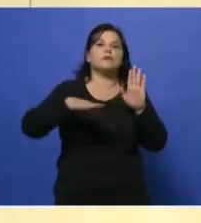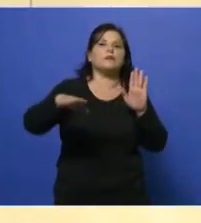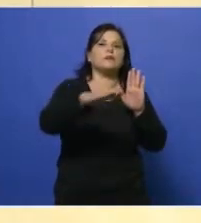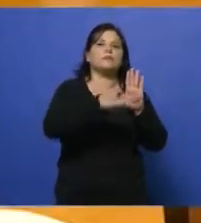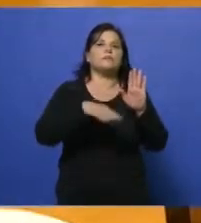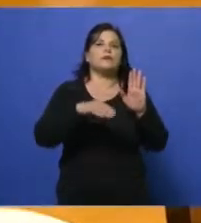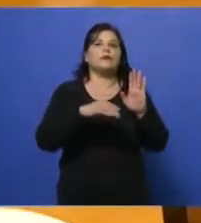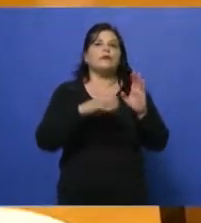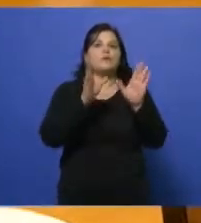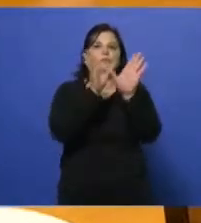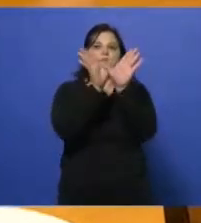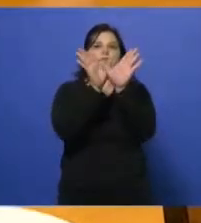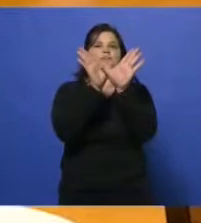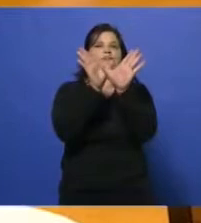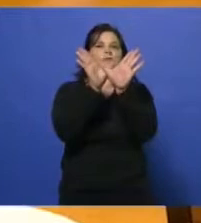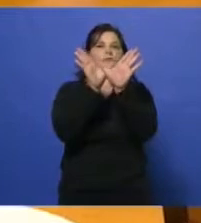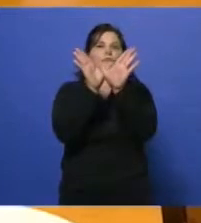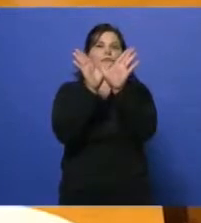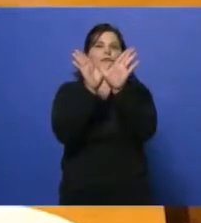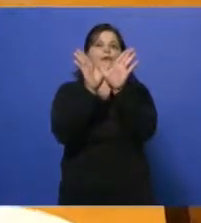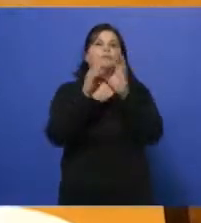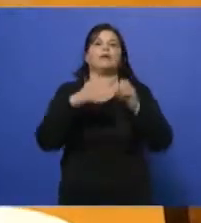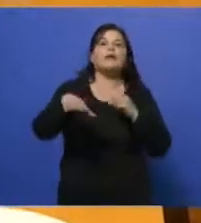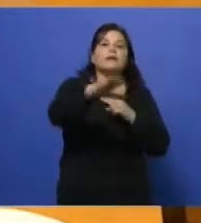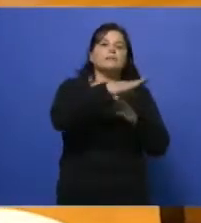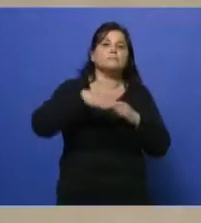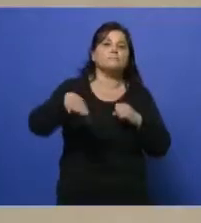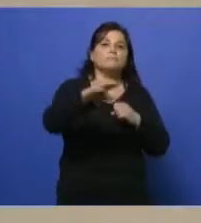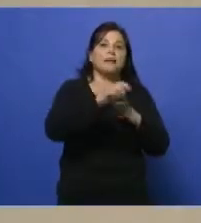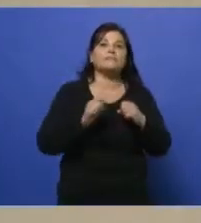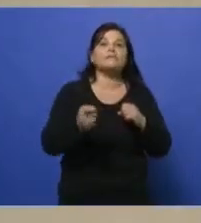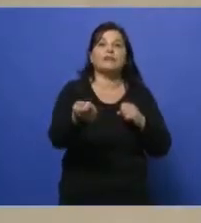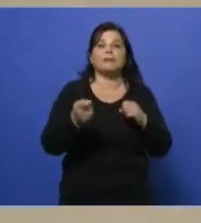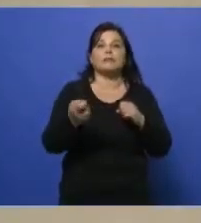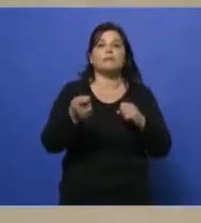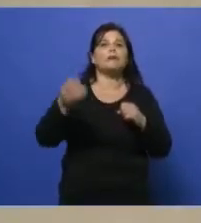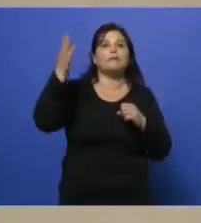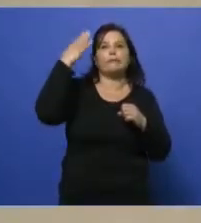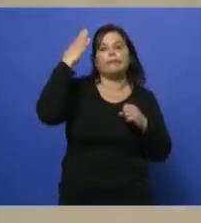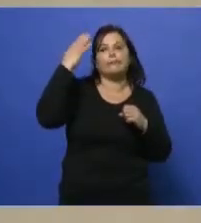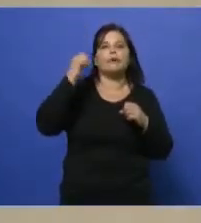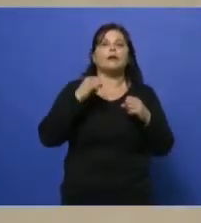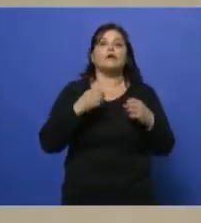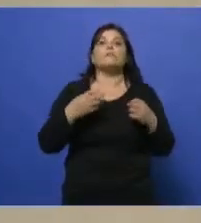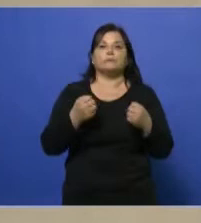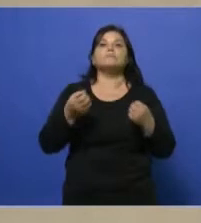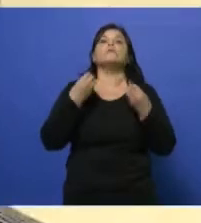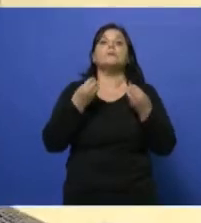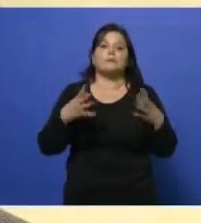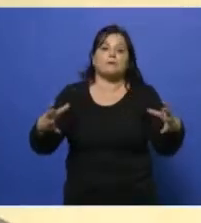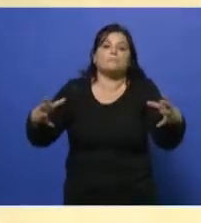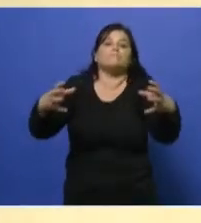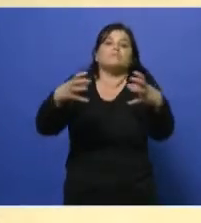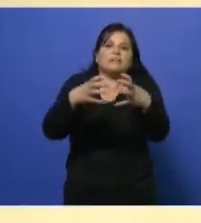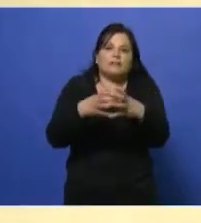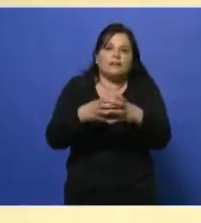cultural, ya sea como espacio gestor de actividades y de propuestas artístico-culturales, pero también como contenedor físico de